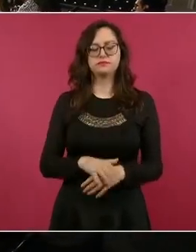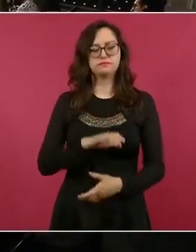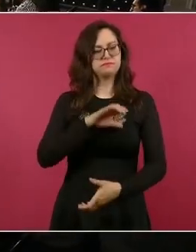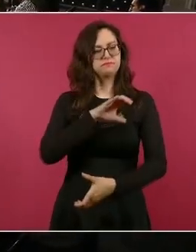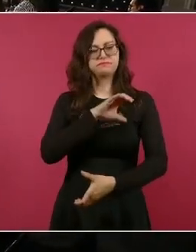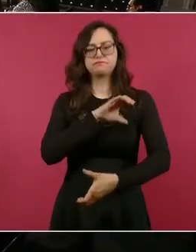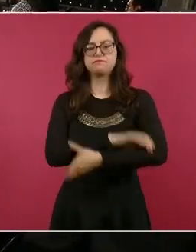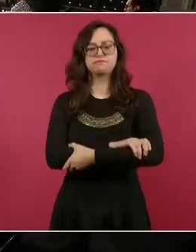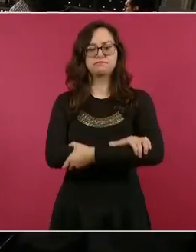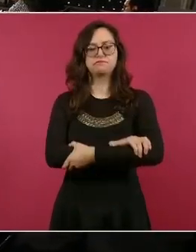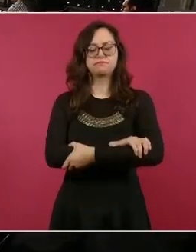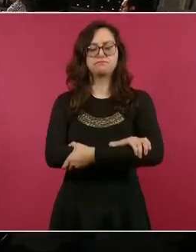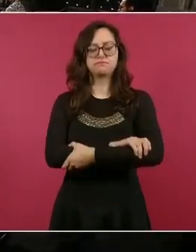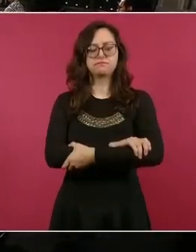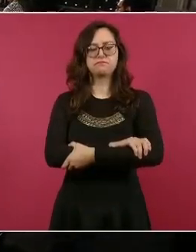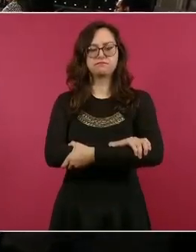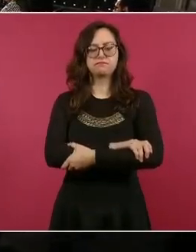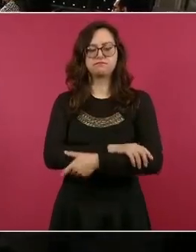desde